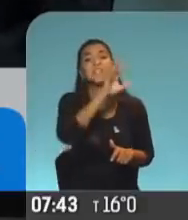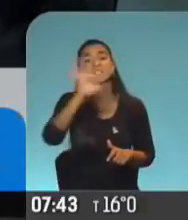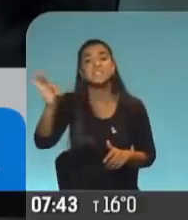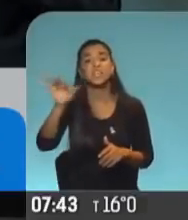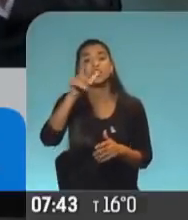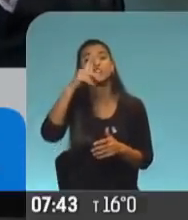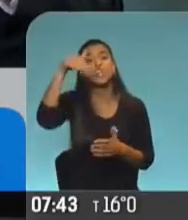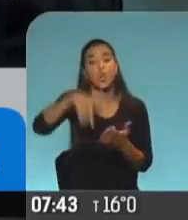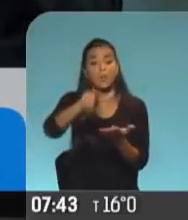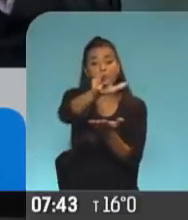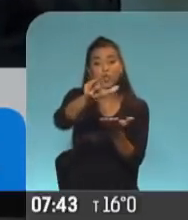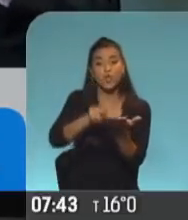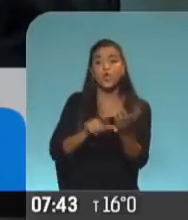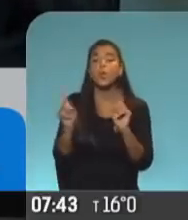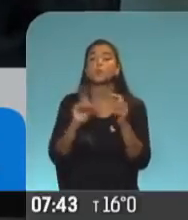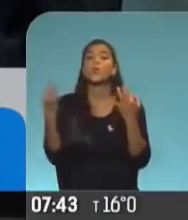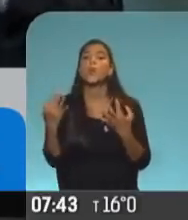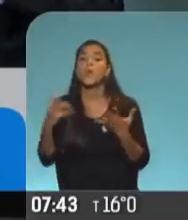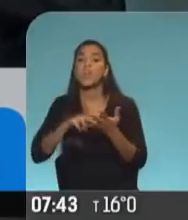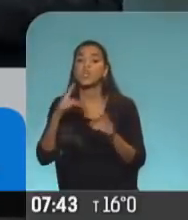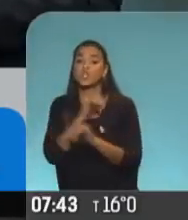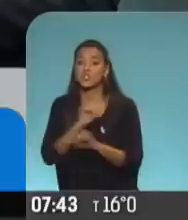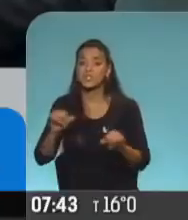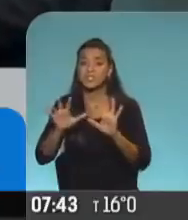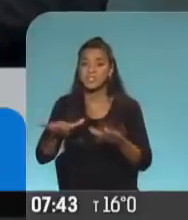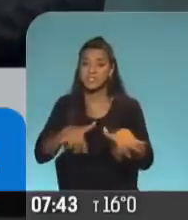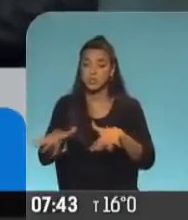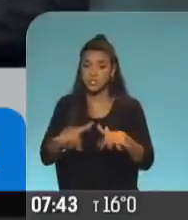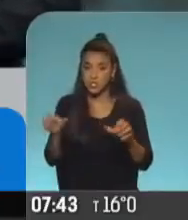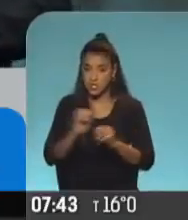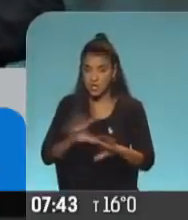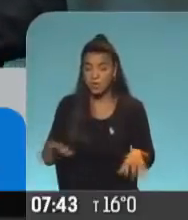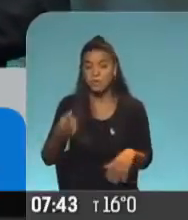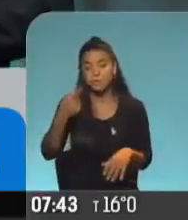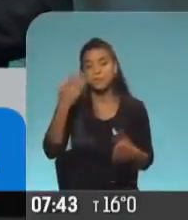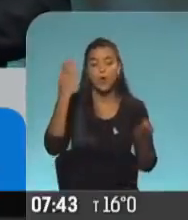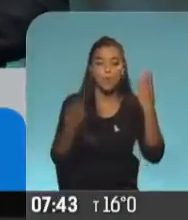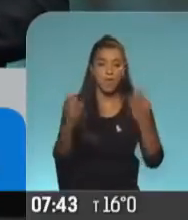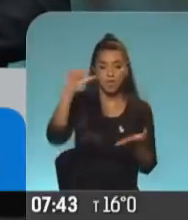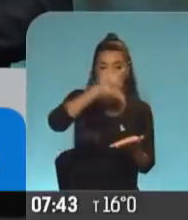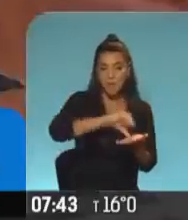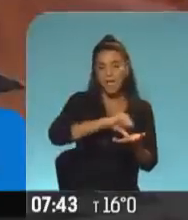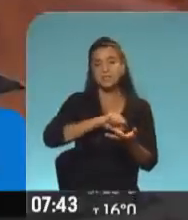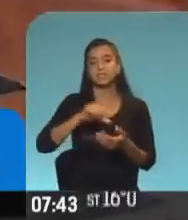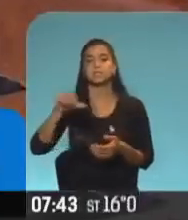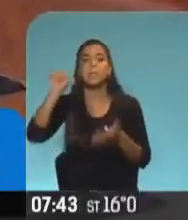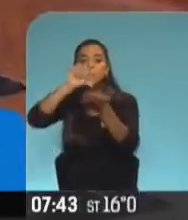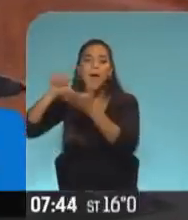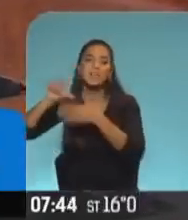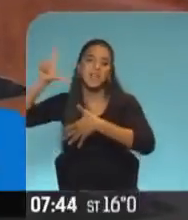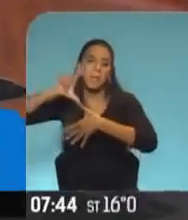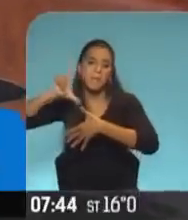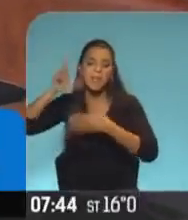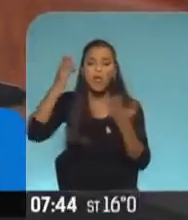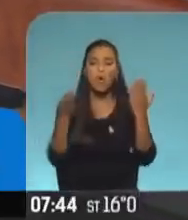Argentina. No es una buena noticia que Brasil esté atravesando una situación tan crítica. Claro, y para finalizar, comparando nuestro país con el resto de los países de América Latina,